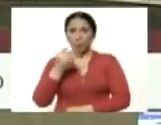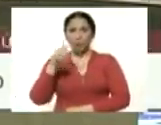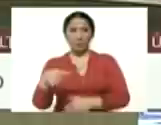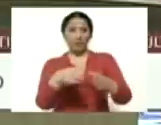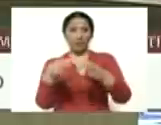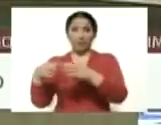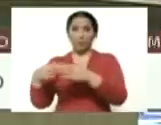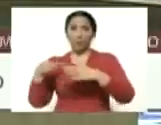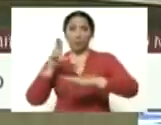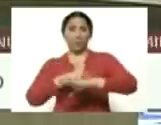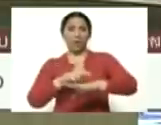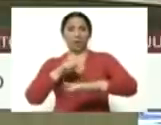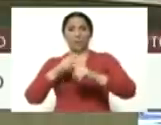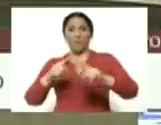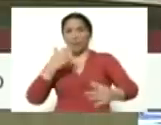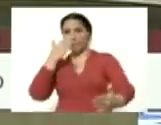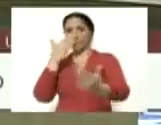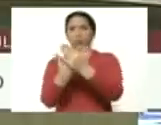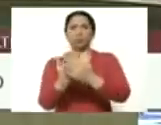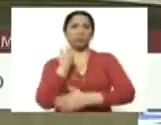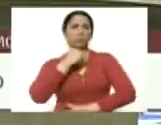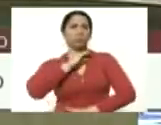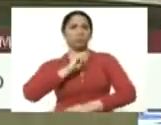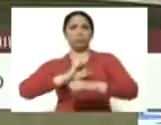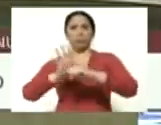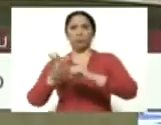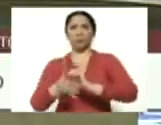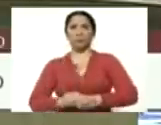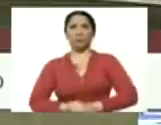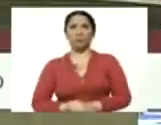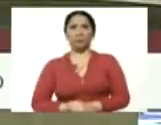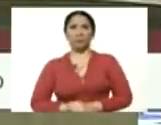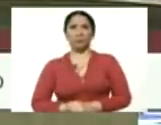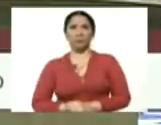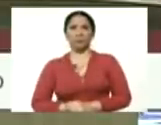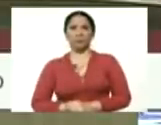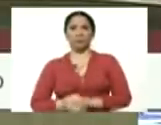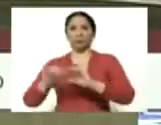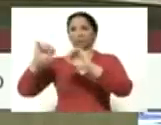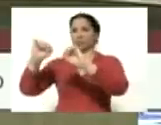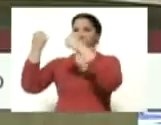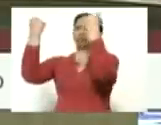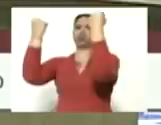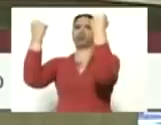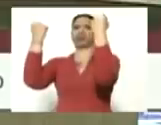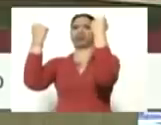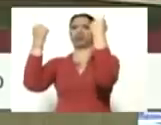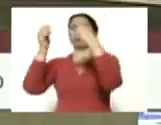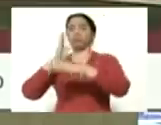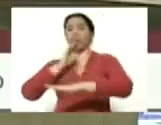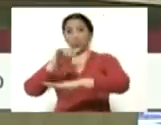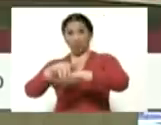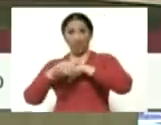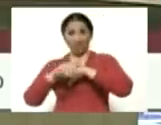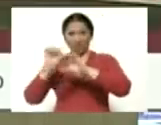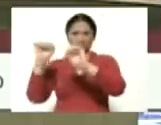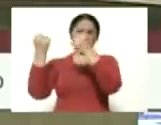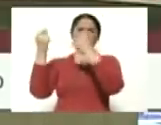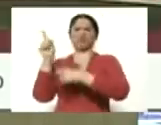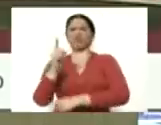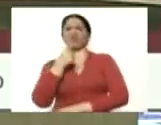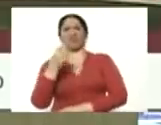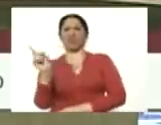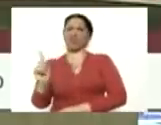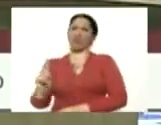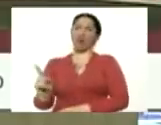para enfrentar la pandemia por COVID-19. Y se han negado. En medio de ese contexto,